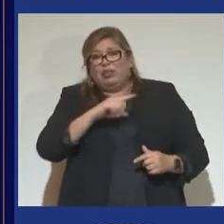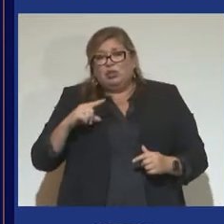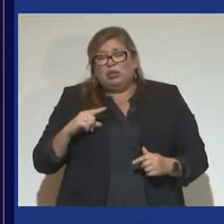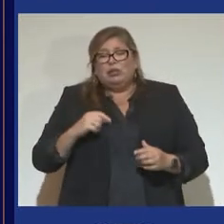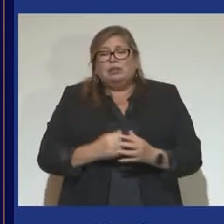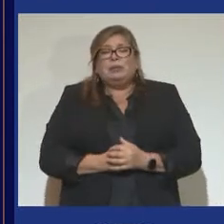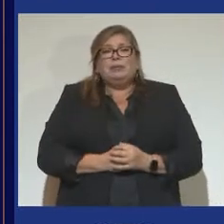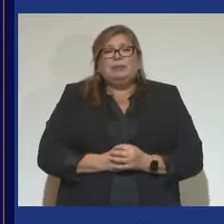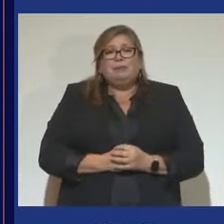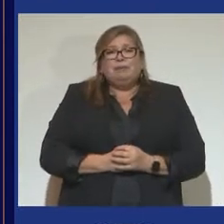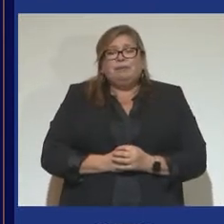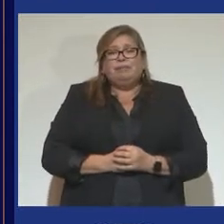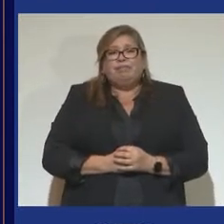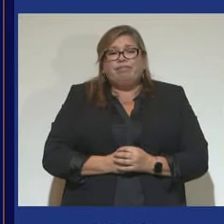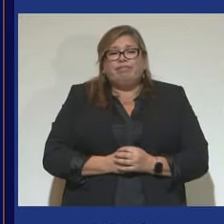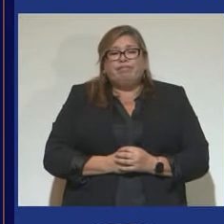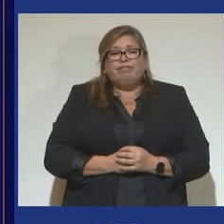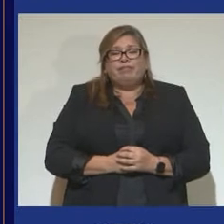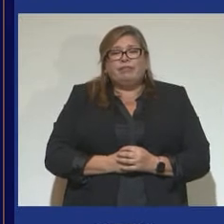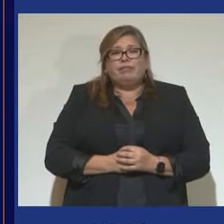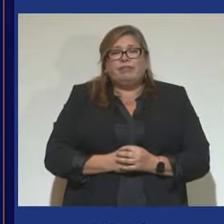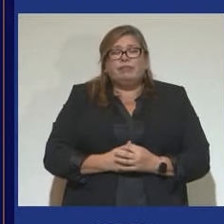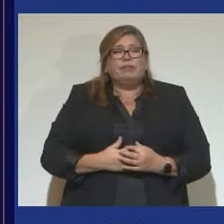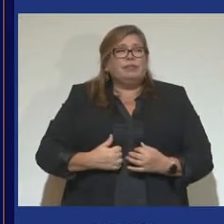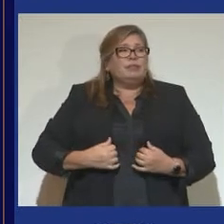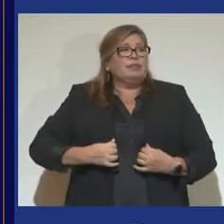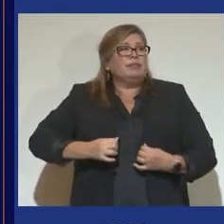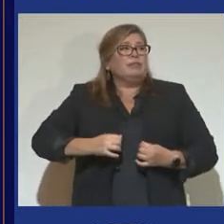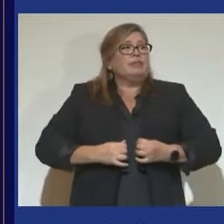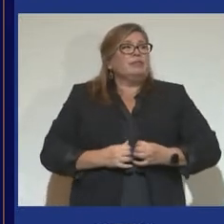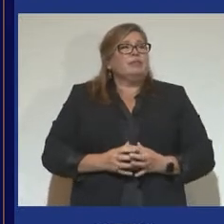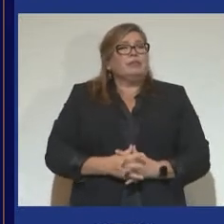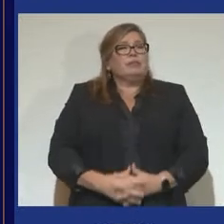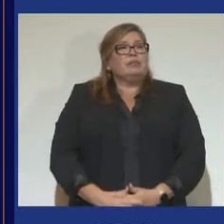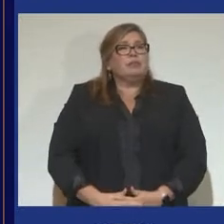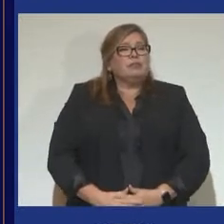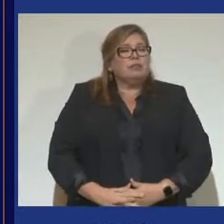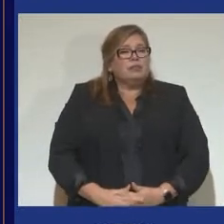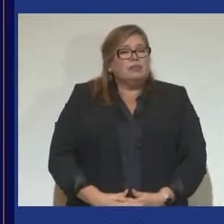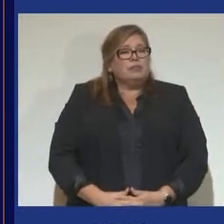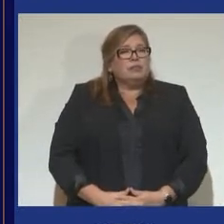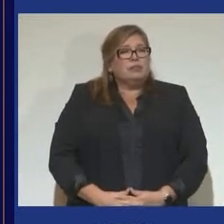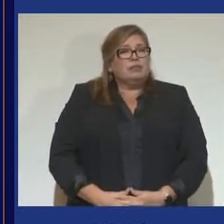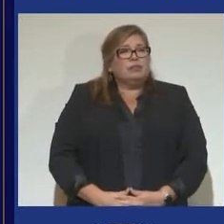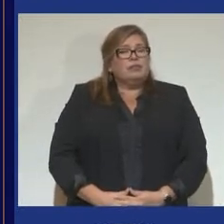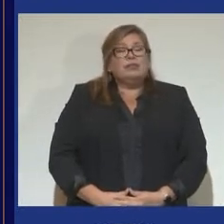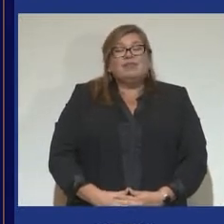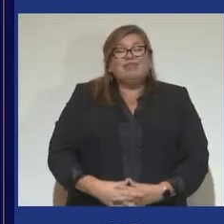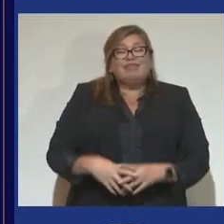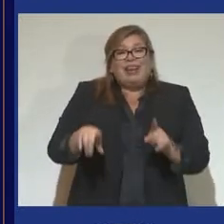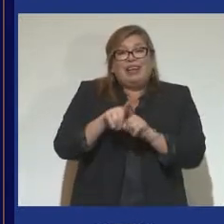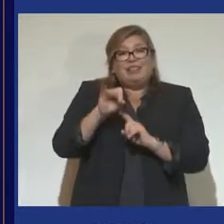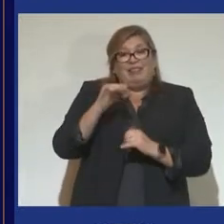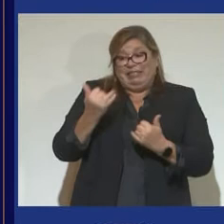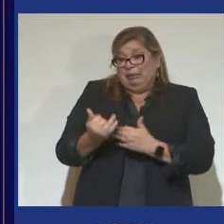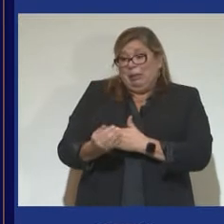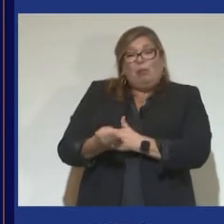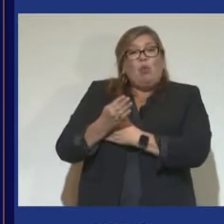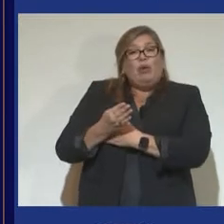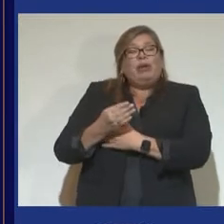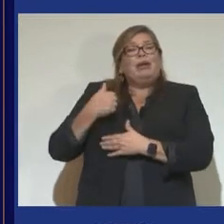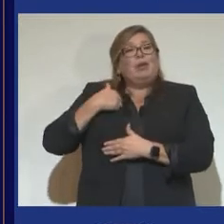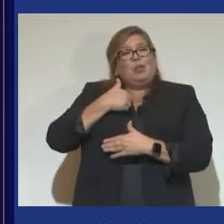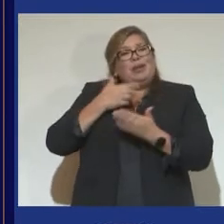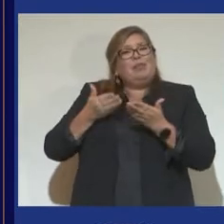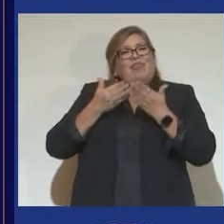fue sometido a la legislatura es interesante que como desde esta mañana también hemos proporcionado recursos que no necesariamente